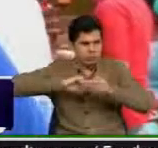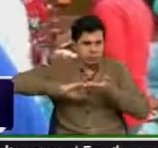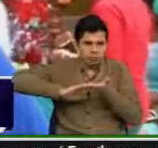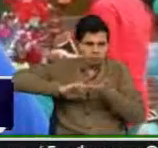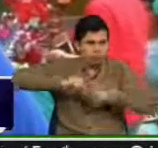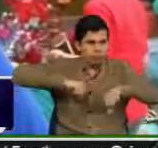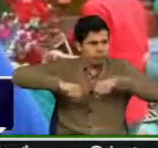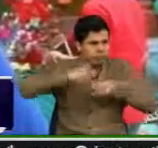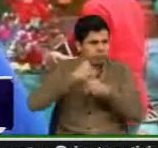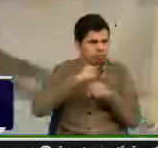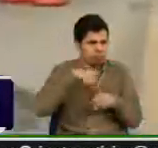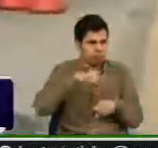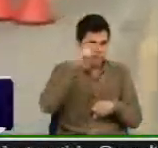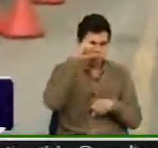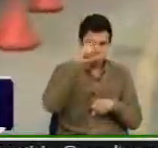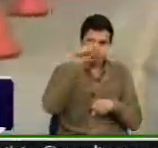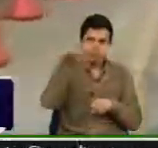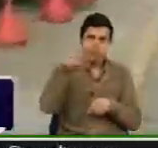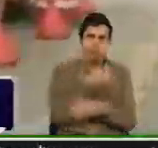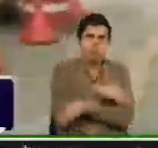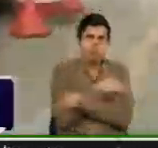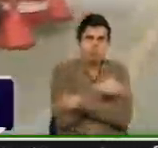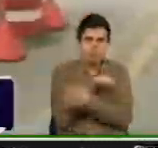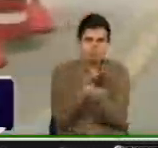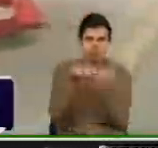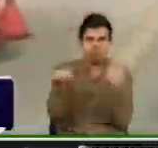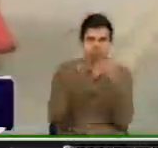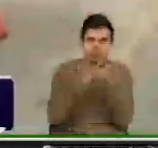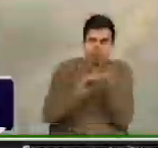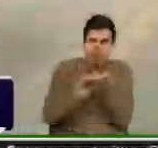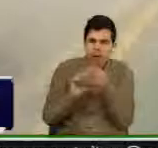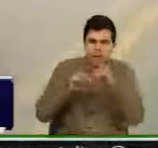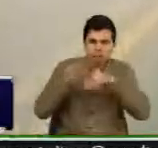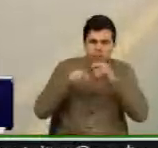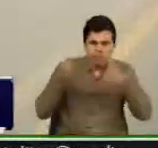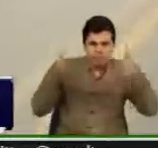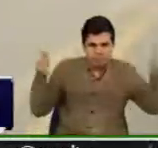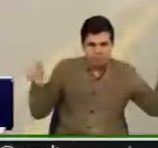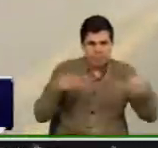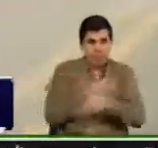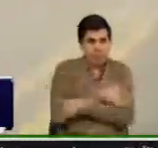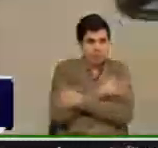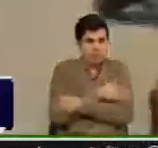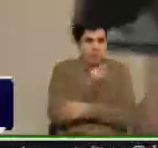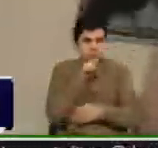vía Cúcuta-Pamplona en doble calzada y Pamplona-Bucaramanga